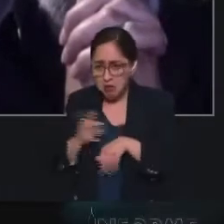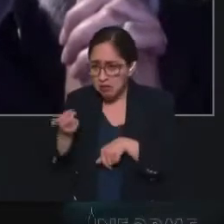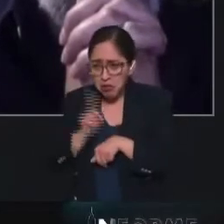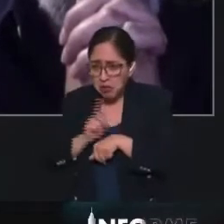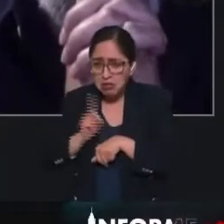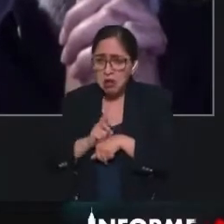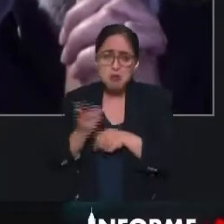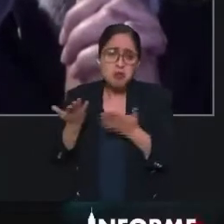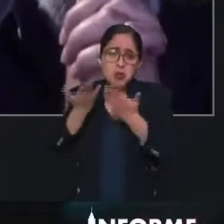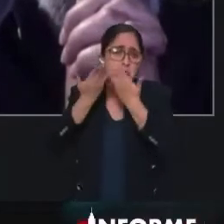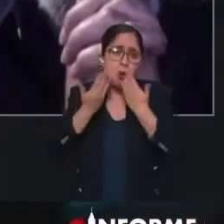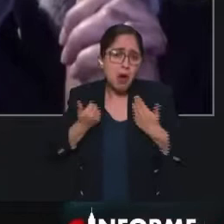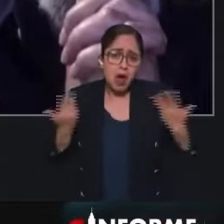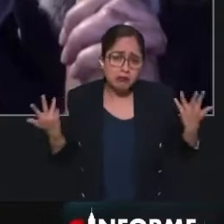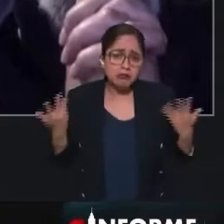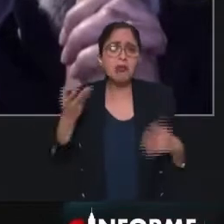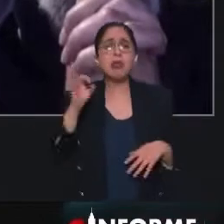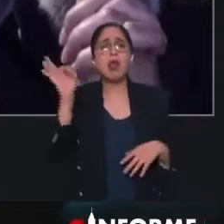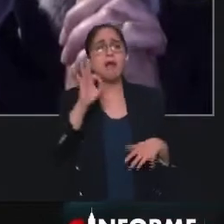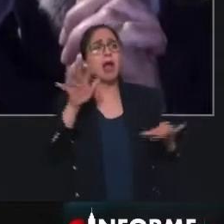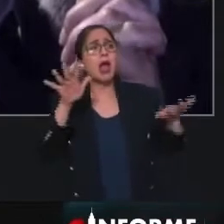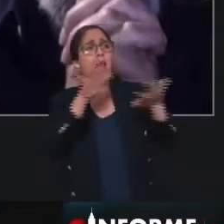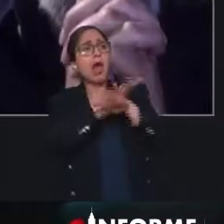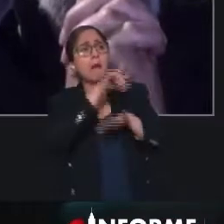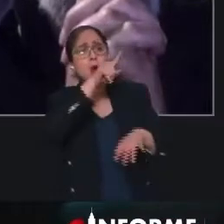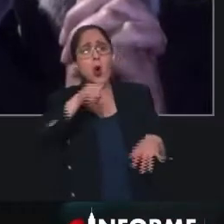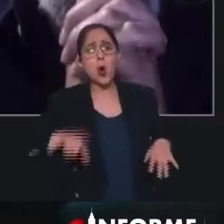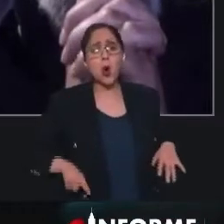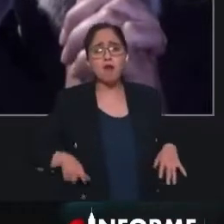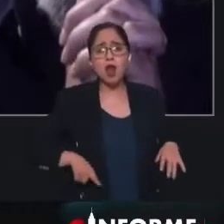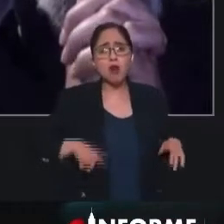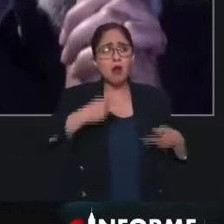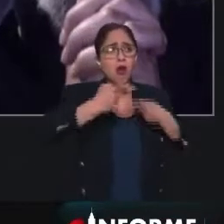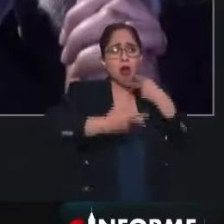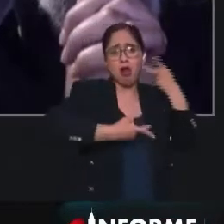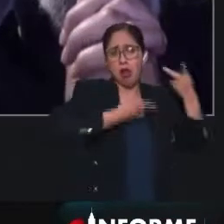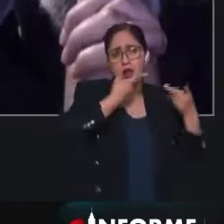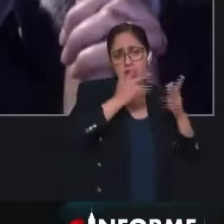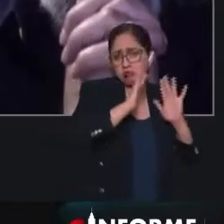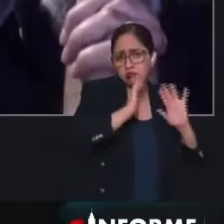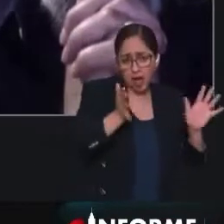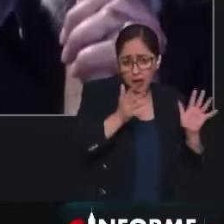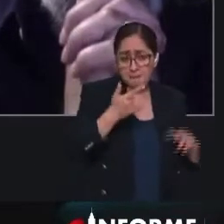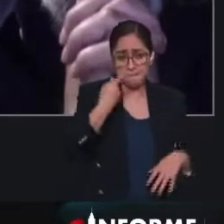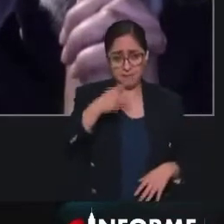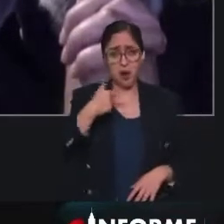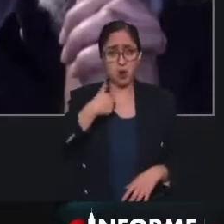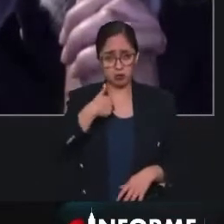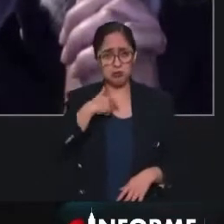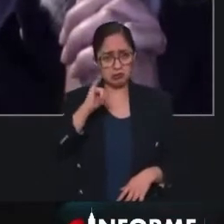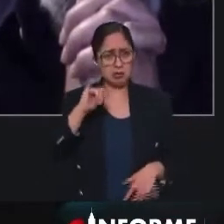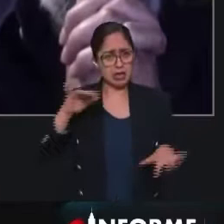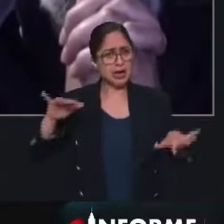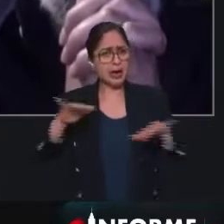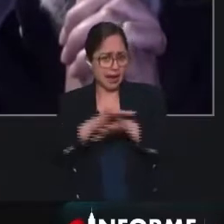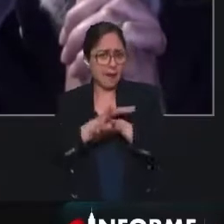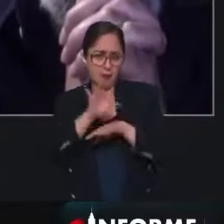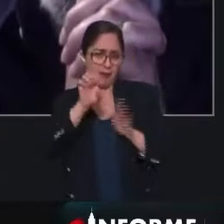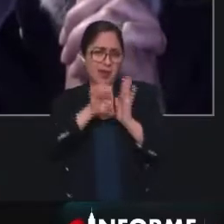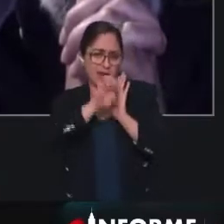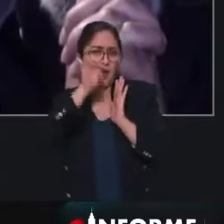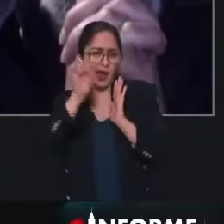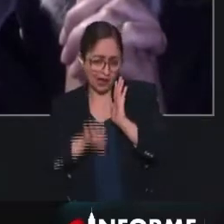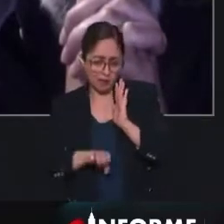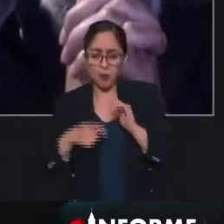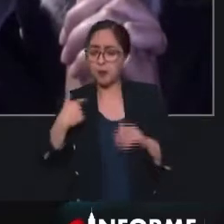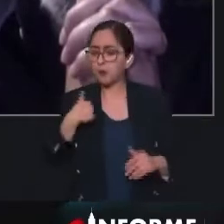en el gobierno, a lo mejor es discursivo nada más, pero yo sí lo noto, ¿no? Entonces, un ejemplo muy simple que le puse fue el otro día fui con mis hijas a comprar libros